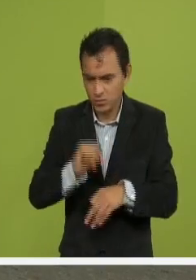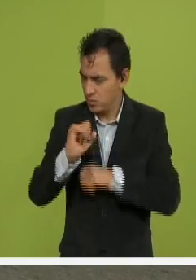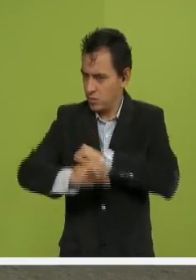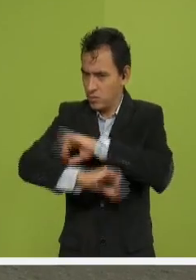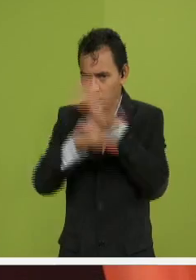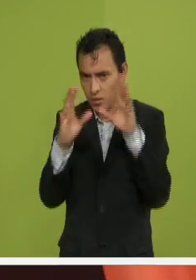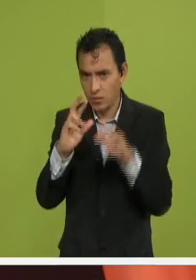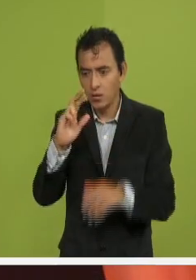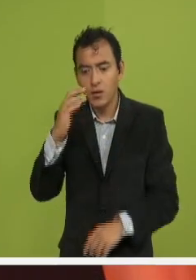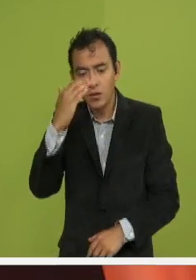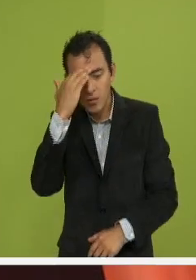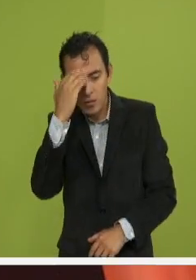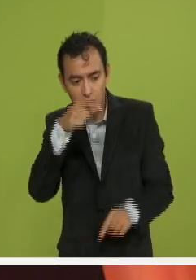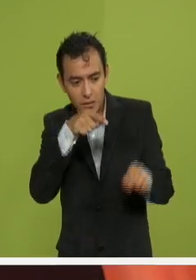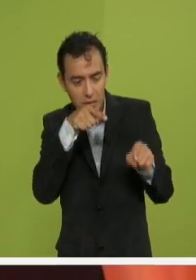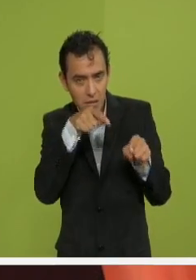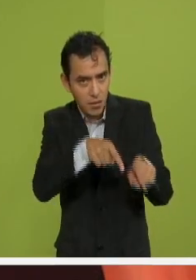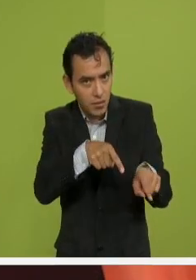que